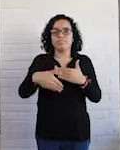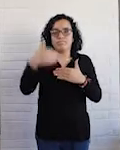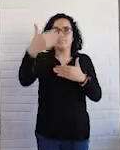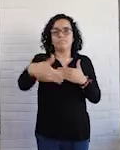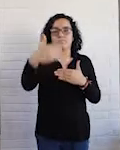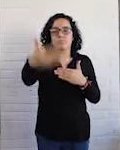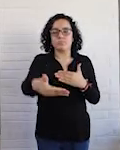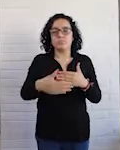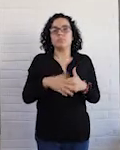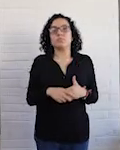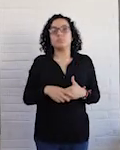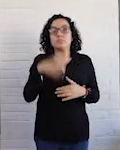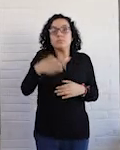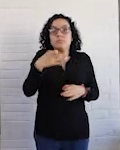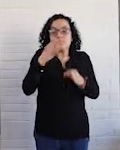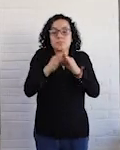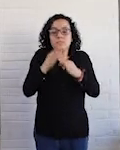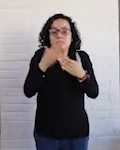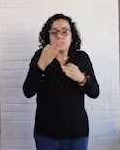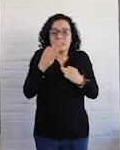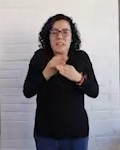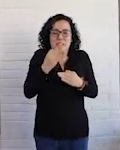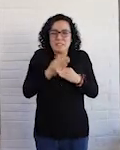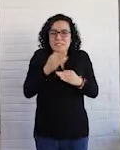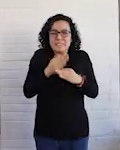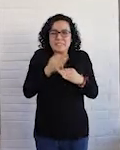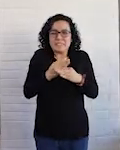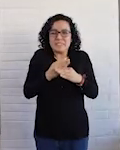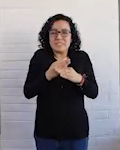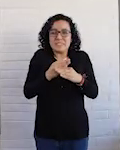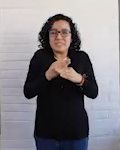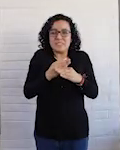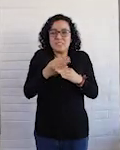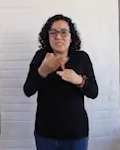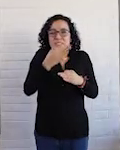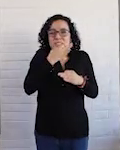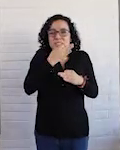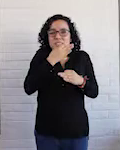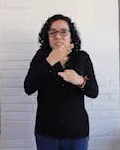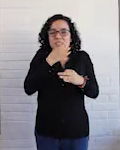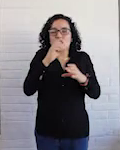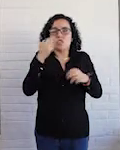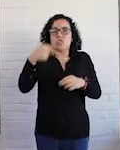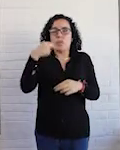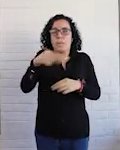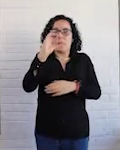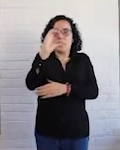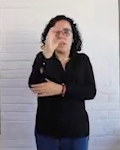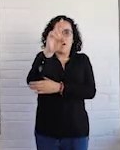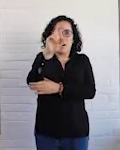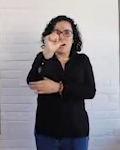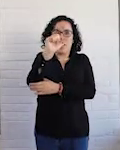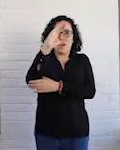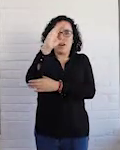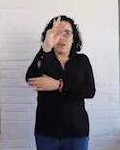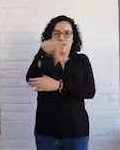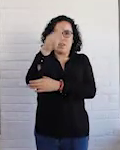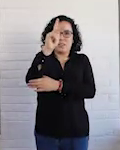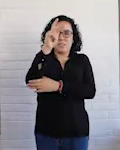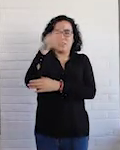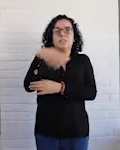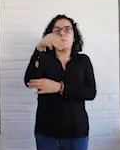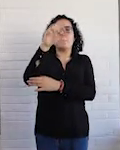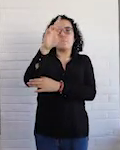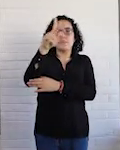que este momento tan difícil que estamos viviendo lo llaman el crack del marketing. Que a mí me parece